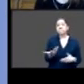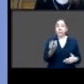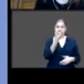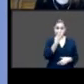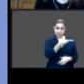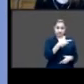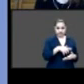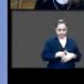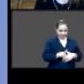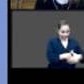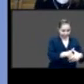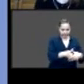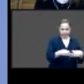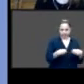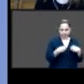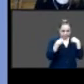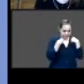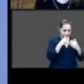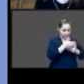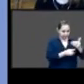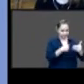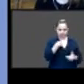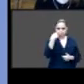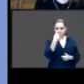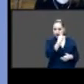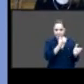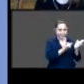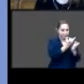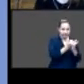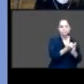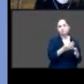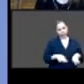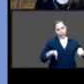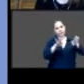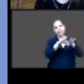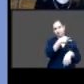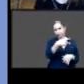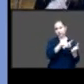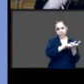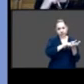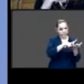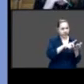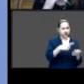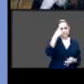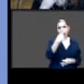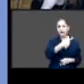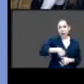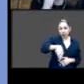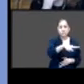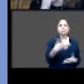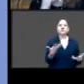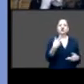marco y, sí, este marco para poder abordarlo. Primero, poder reconocer dos cosas, que es la perspectiva de juventudes y la autonomía progresiva.